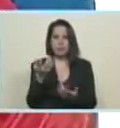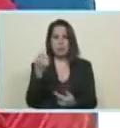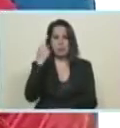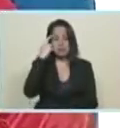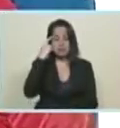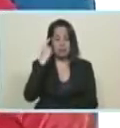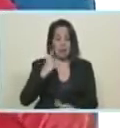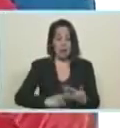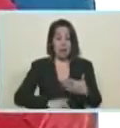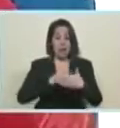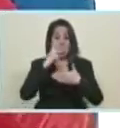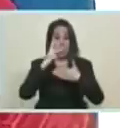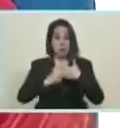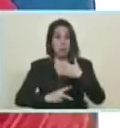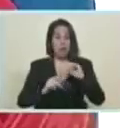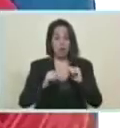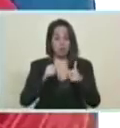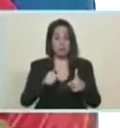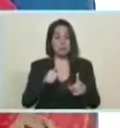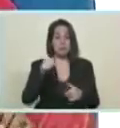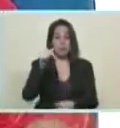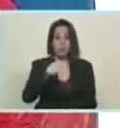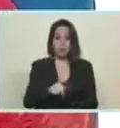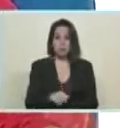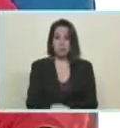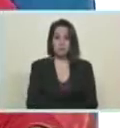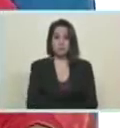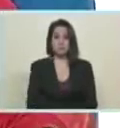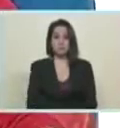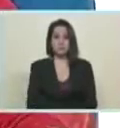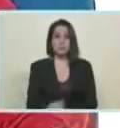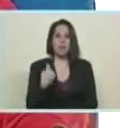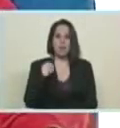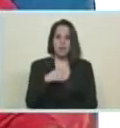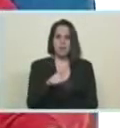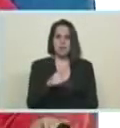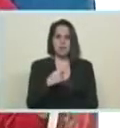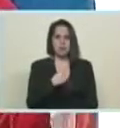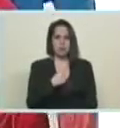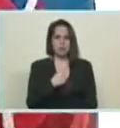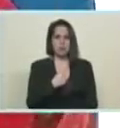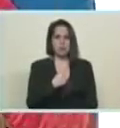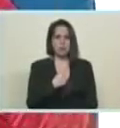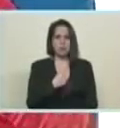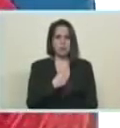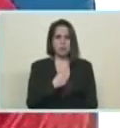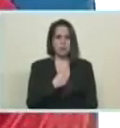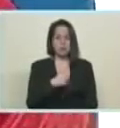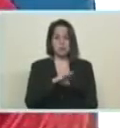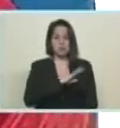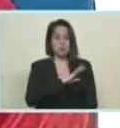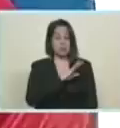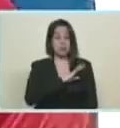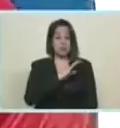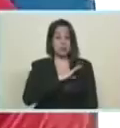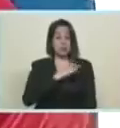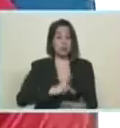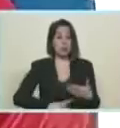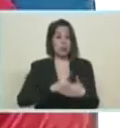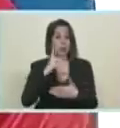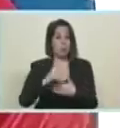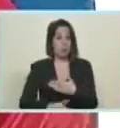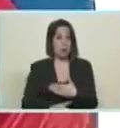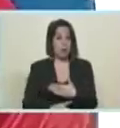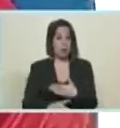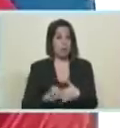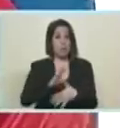para el plan que arrancamos hoy. Aquí tengo yo los componentes de ese plan.